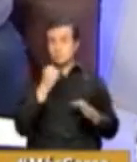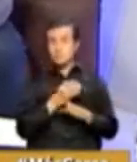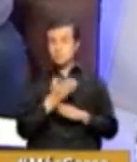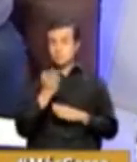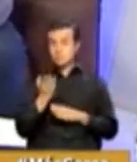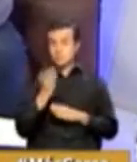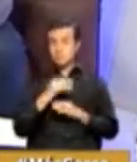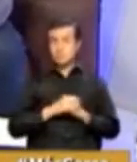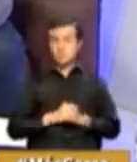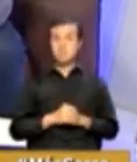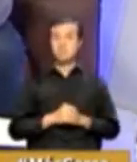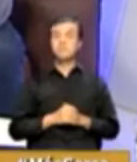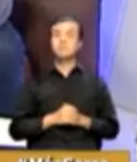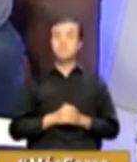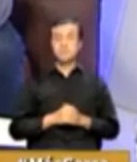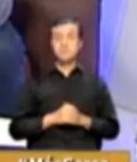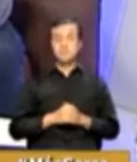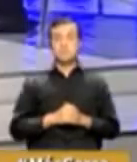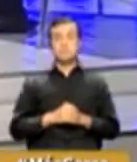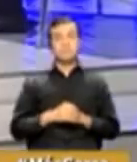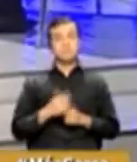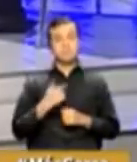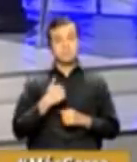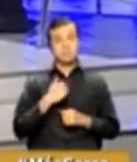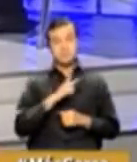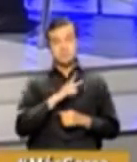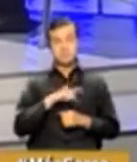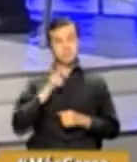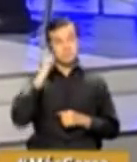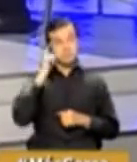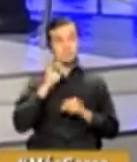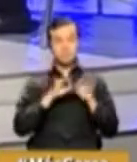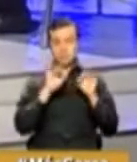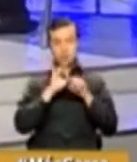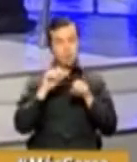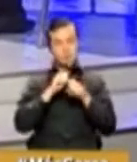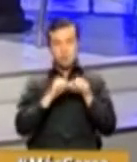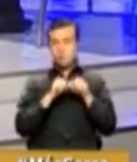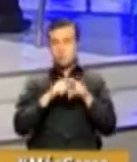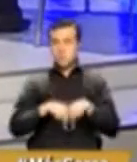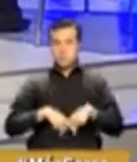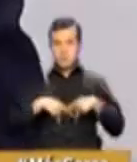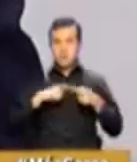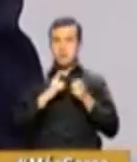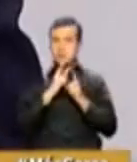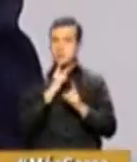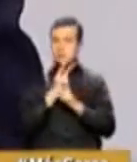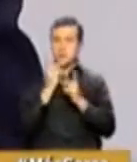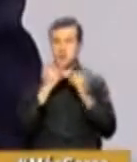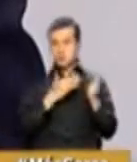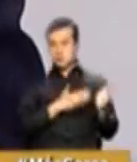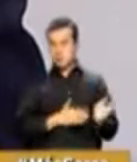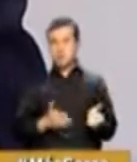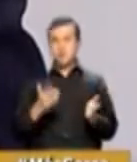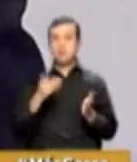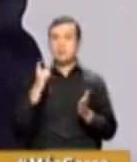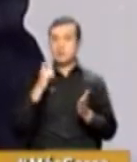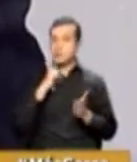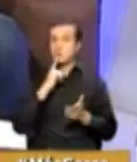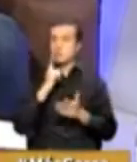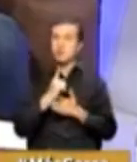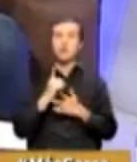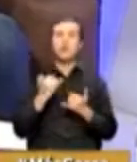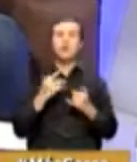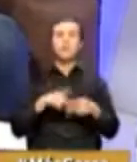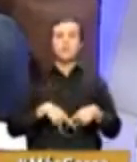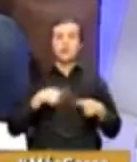con los que nos puede ayudar con su experiencia. Para mí sí. Tiene que ser operado. Le cambió la vida a usted. Cambió la vida. Hay que totalmente. Hacerlo. Toca hacerle. Porque... ¿La vida